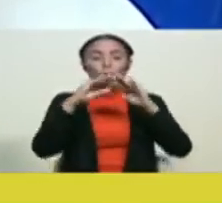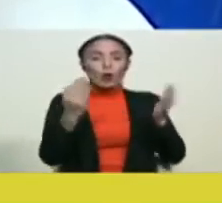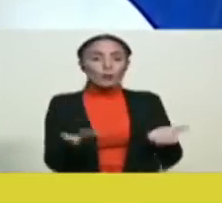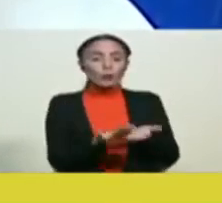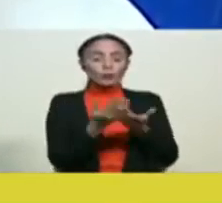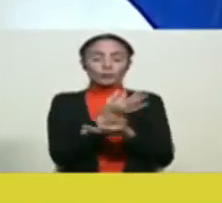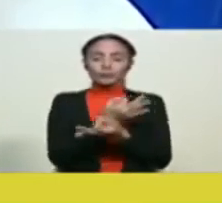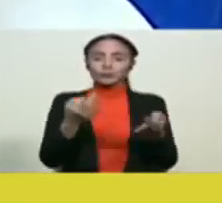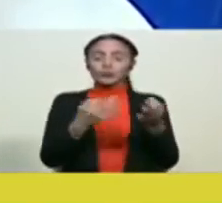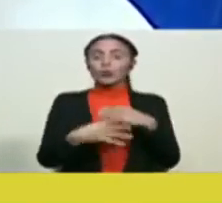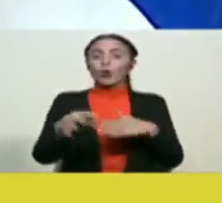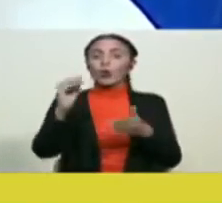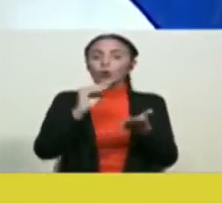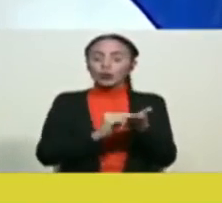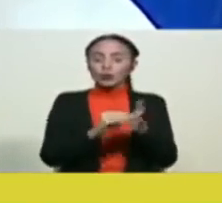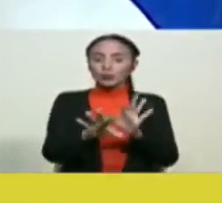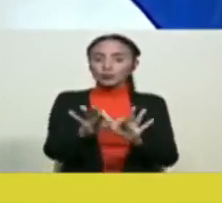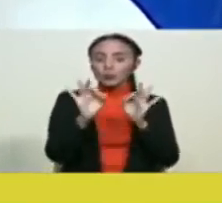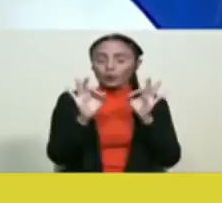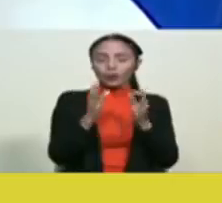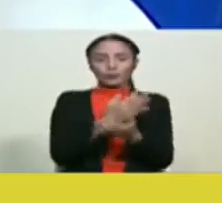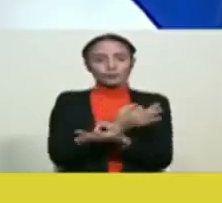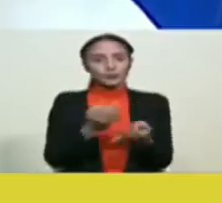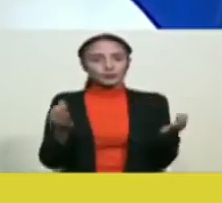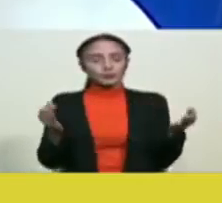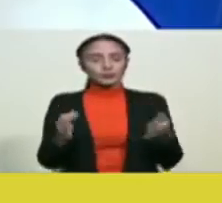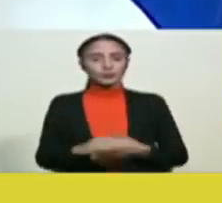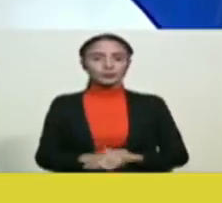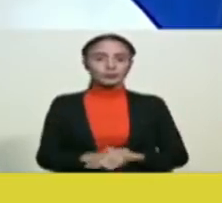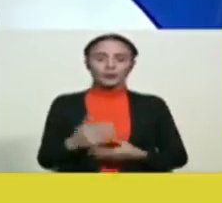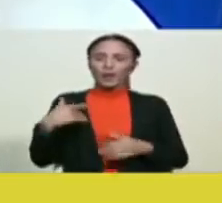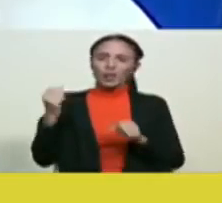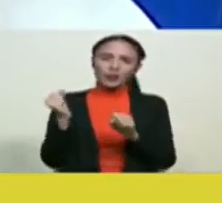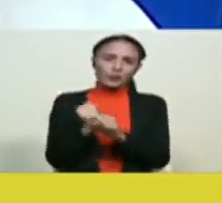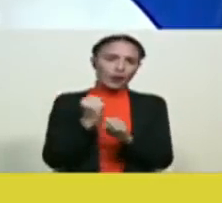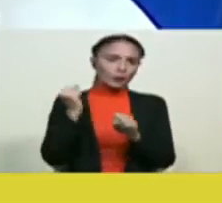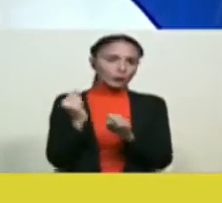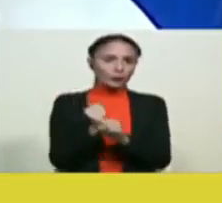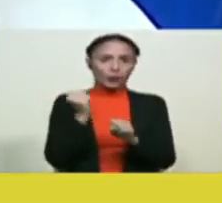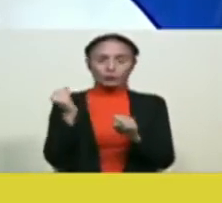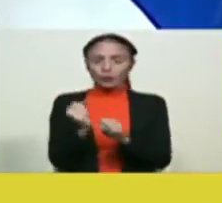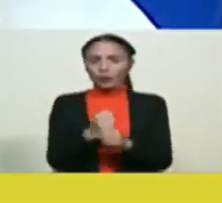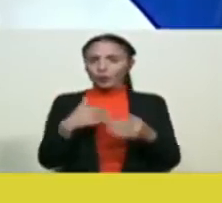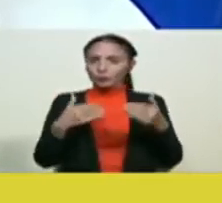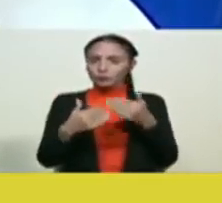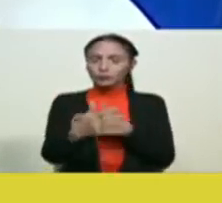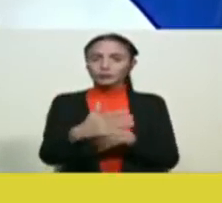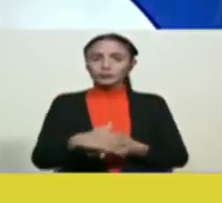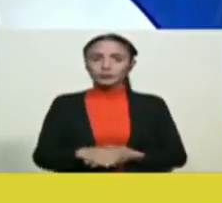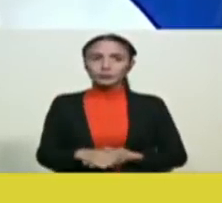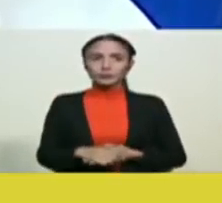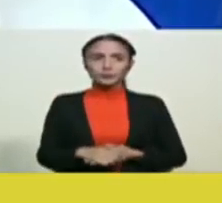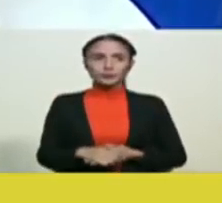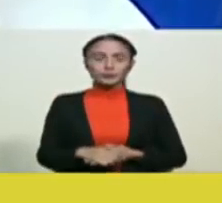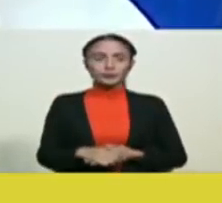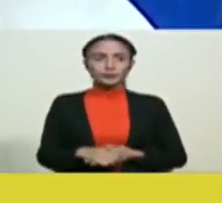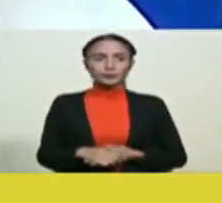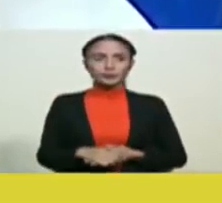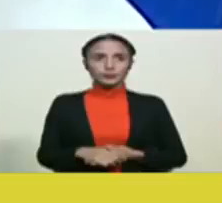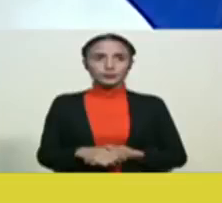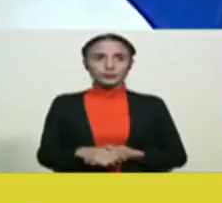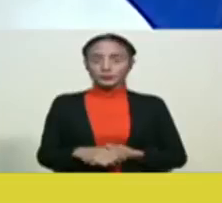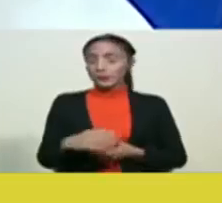una reelección producto del trabajo de la lucha una victoria